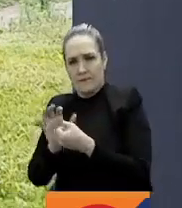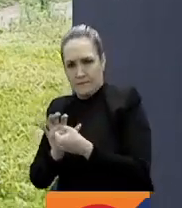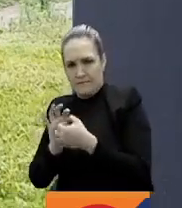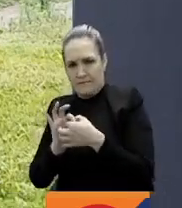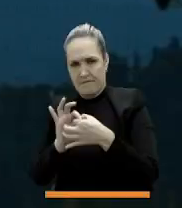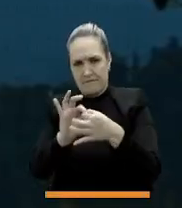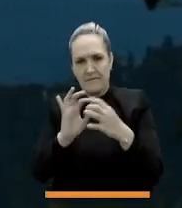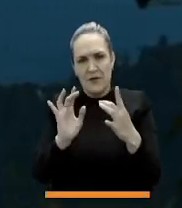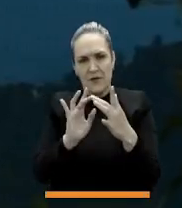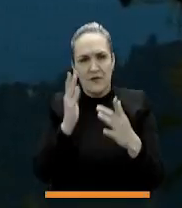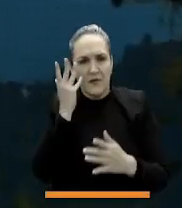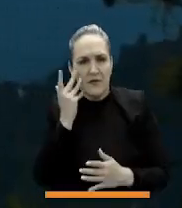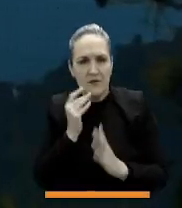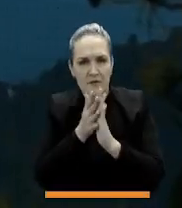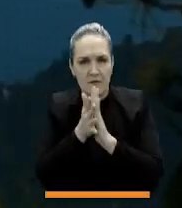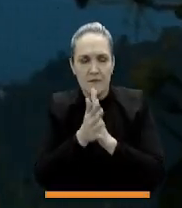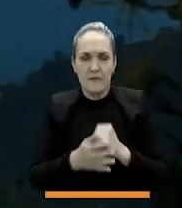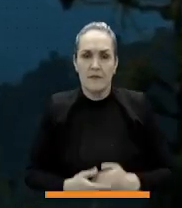24/7.